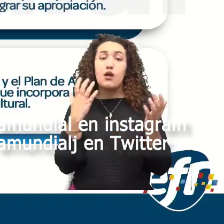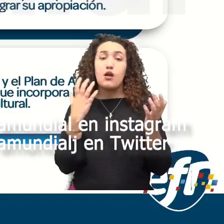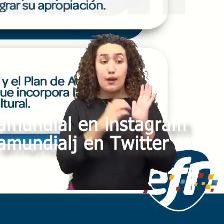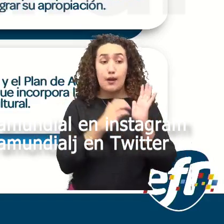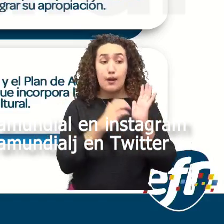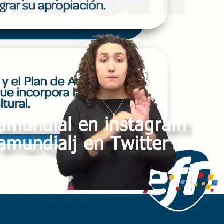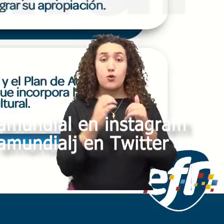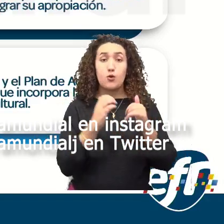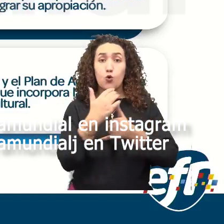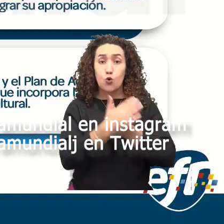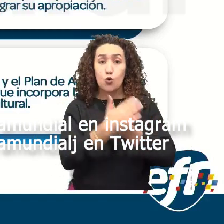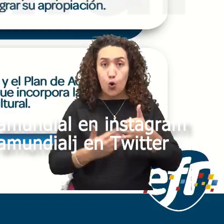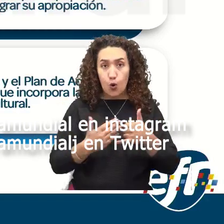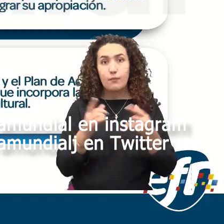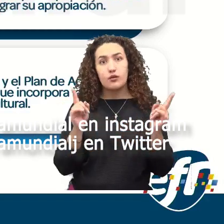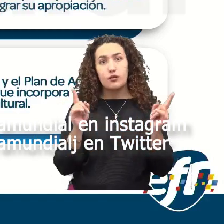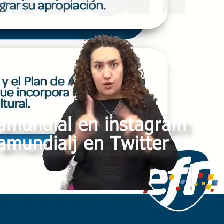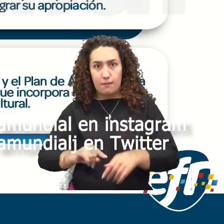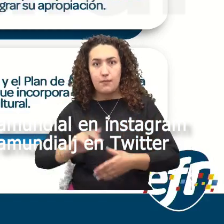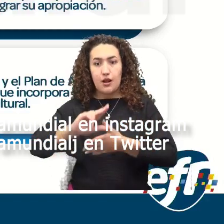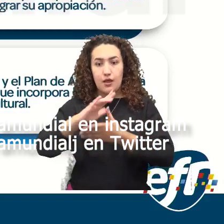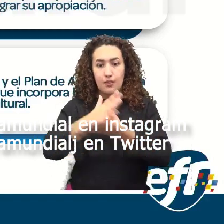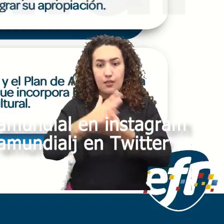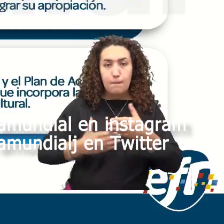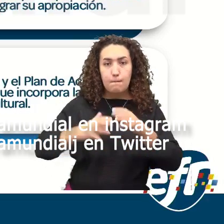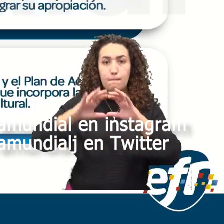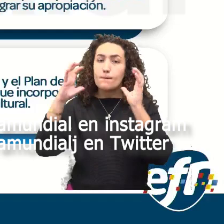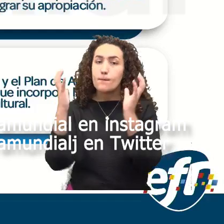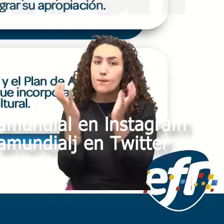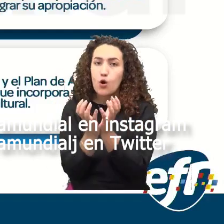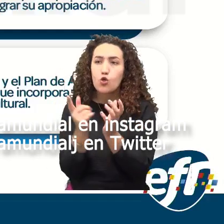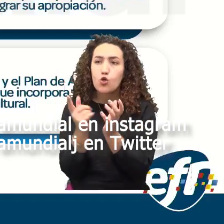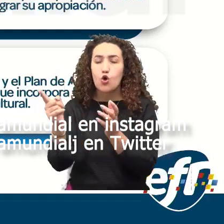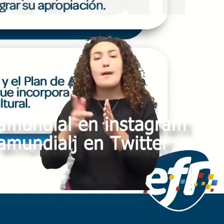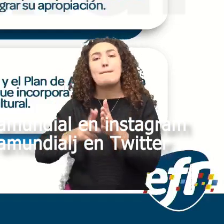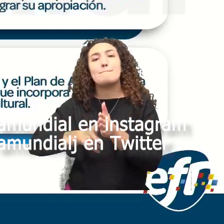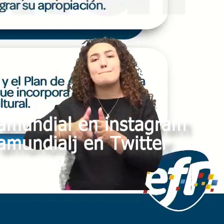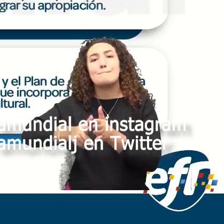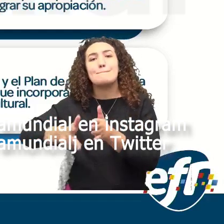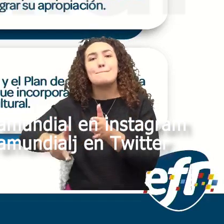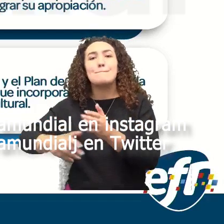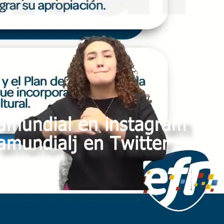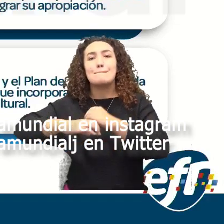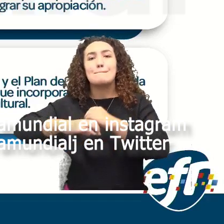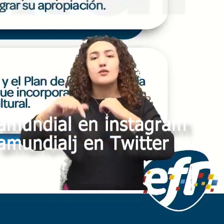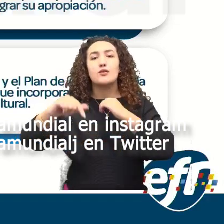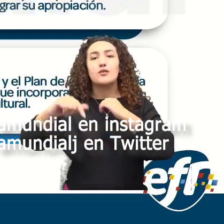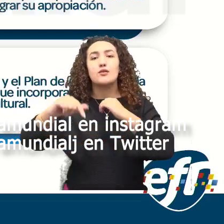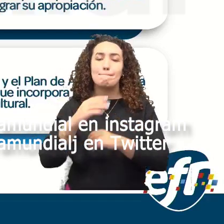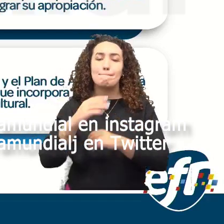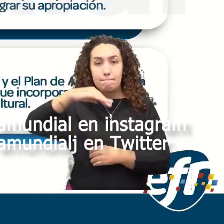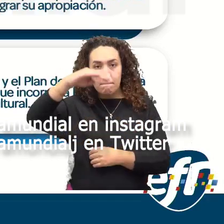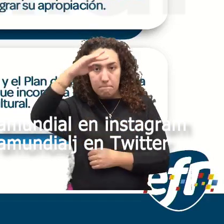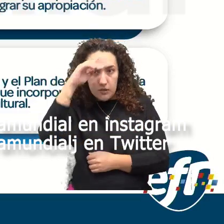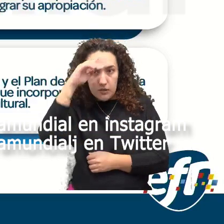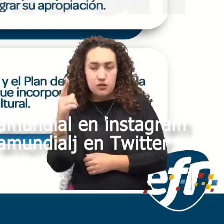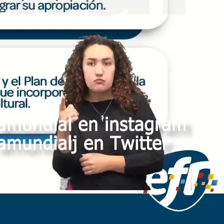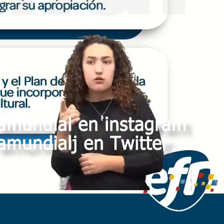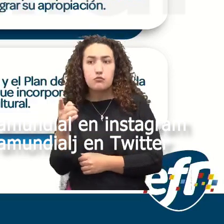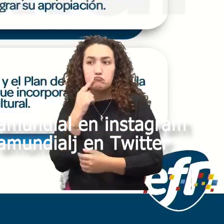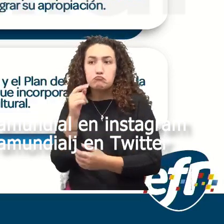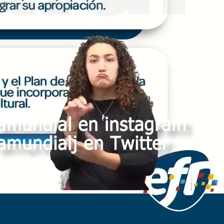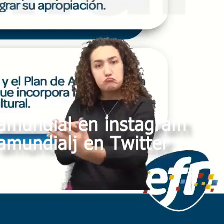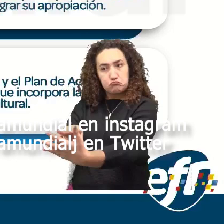es el Metro de Medellín, nos diera las orientaciones para poder empezar a generar nuestra cultura regio basado en los lineamientos que tiene la